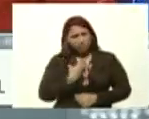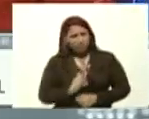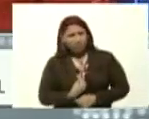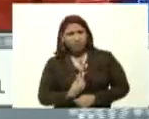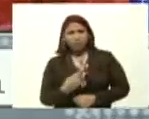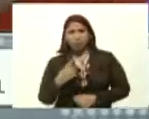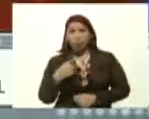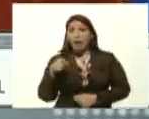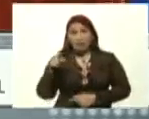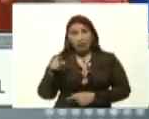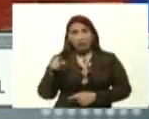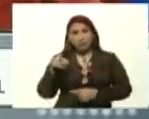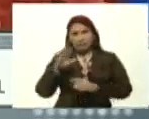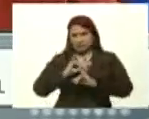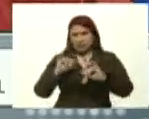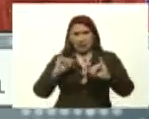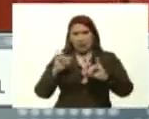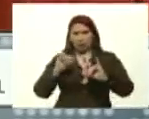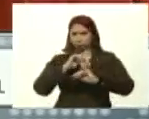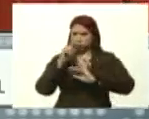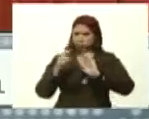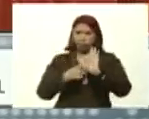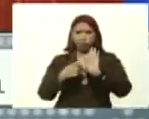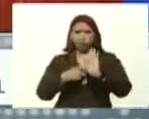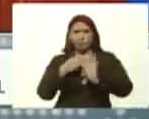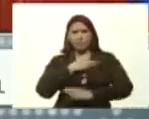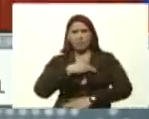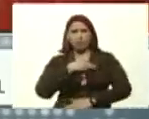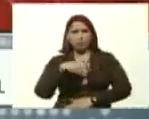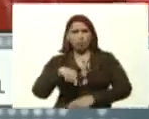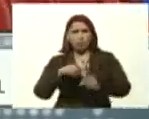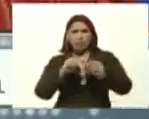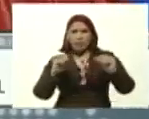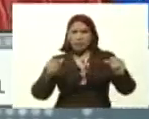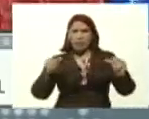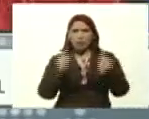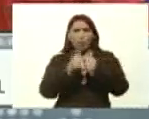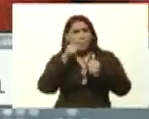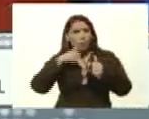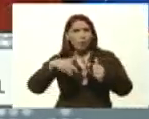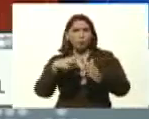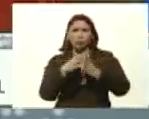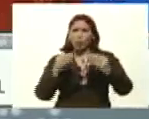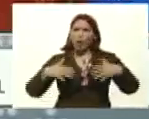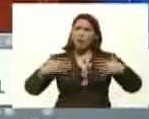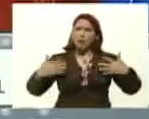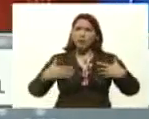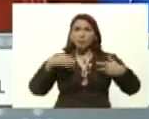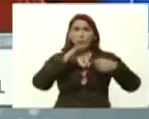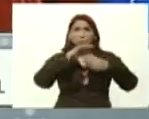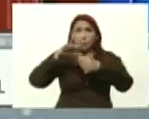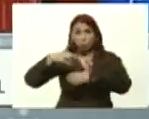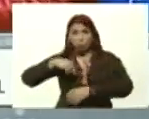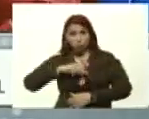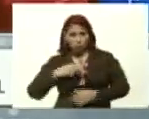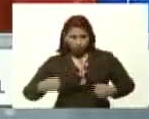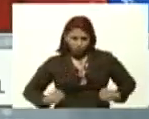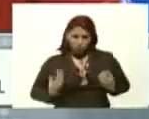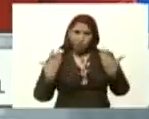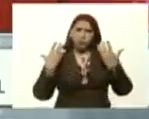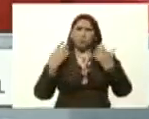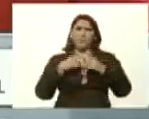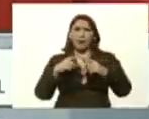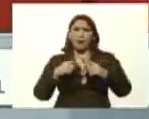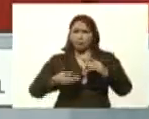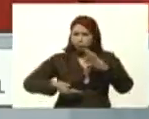él cumplió su misión en la tierra, cumplió su misión con este pueblo. Y toda su alegría que nos sembró, bueno, nos llena de energía para ir a